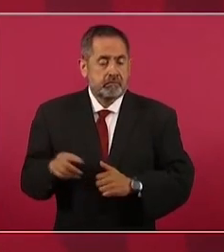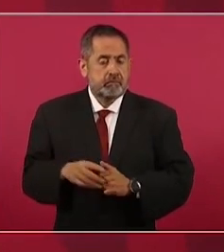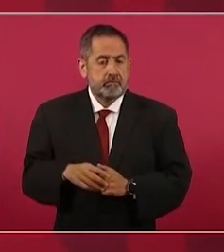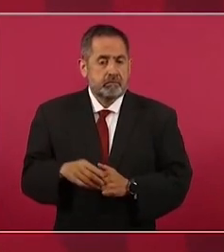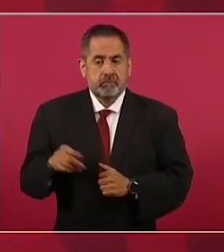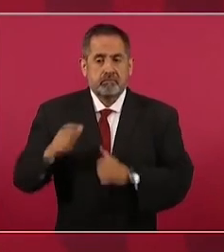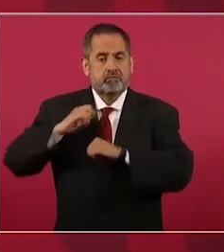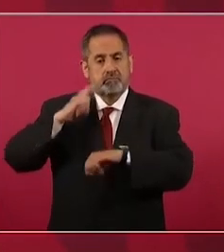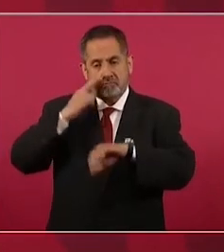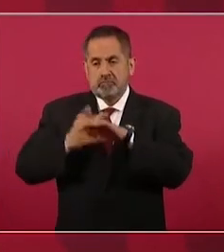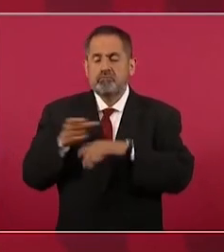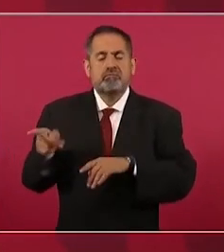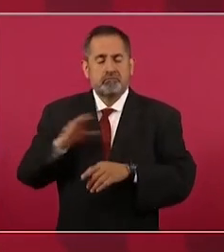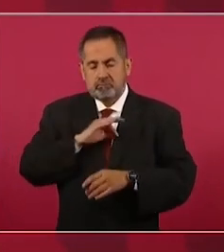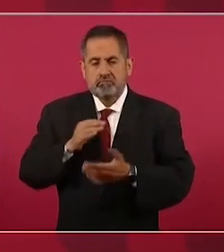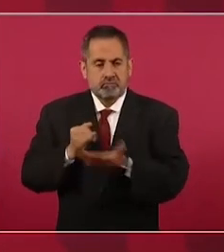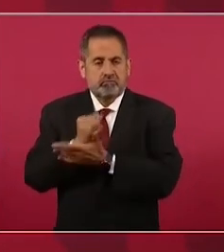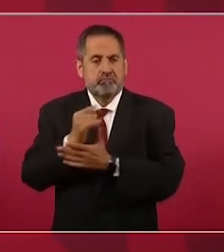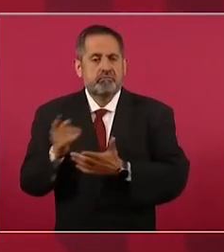autoridad